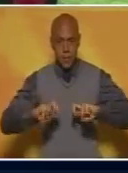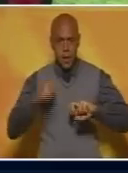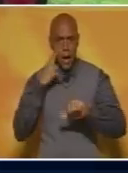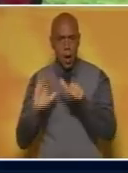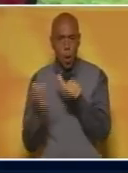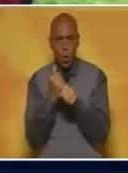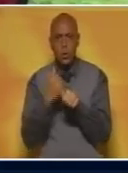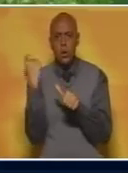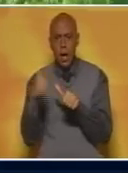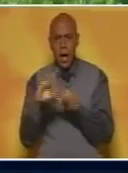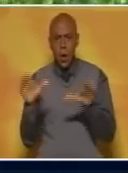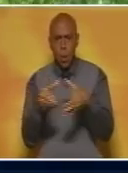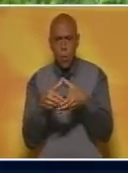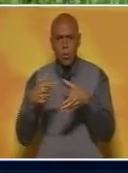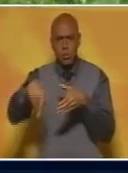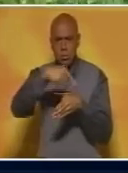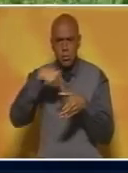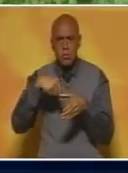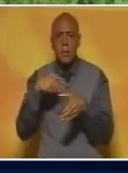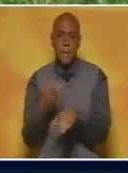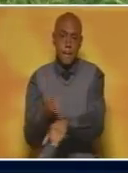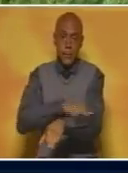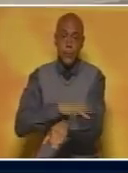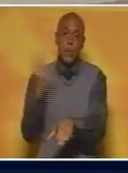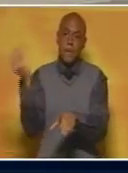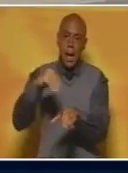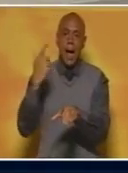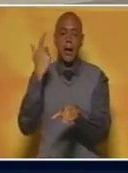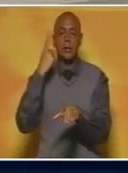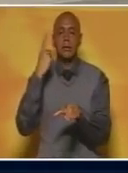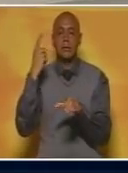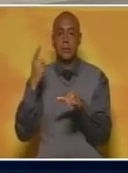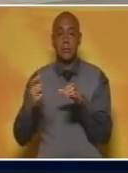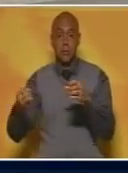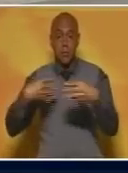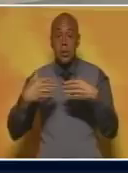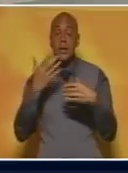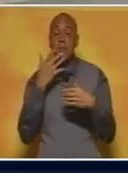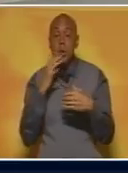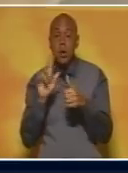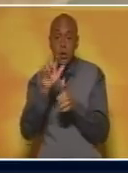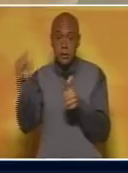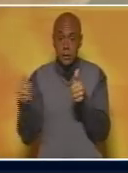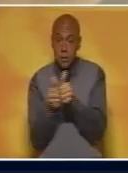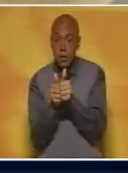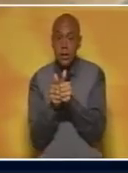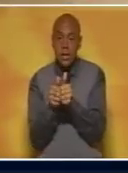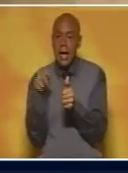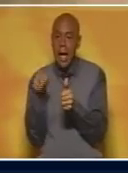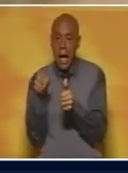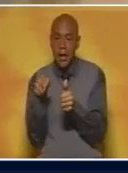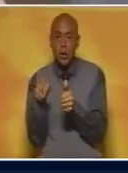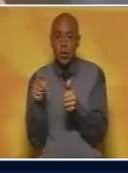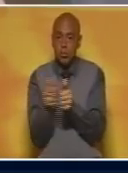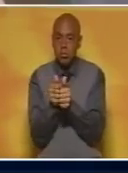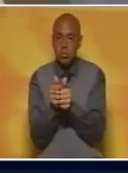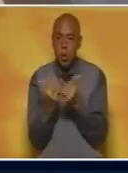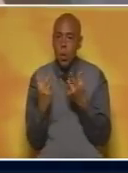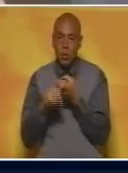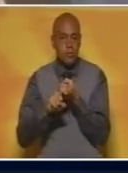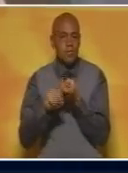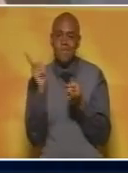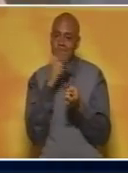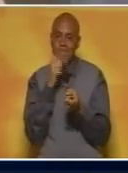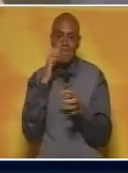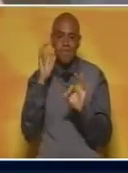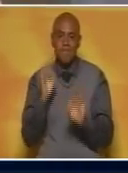que este grupo tiene mayores índices de contagio, ya que muchas veces sus parejas no son monógamas y no se protegen. Por no sabernos